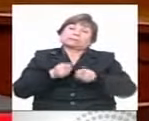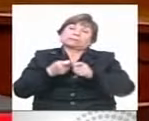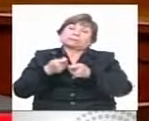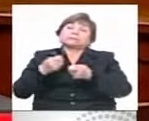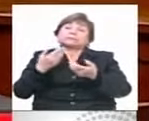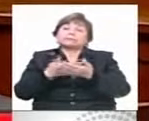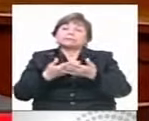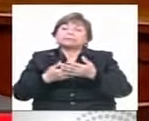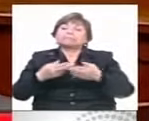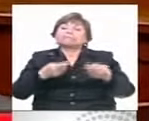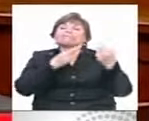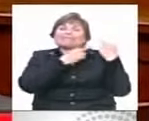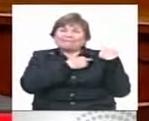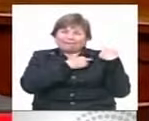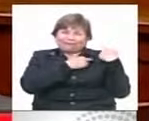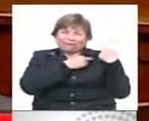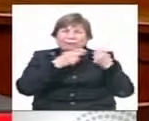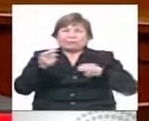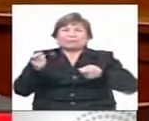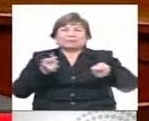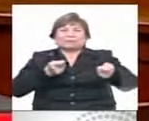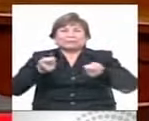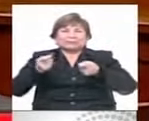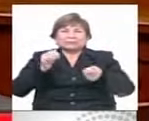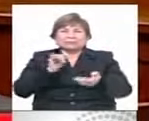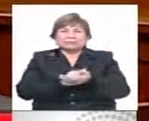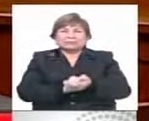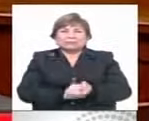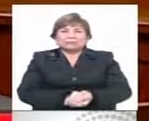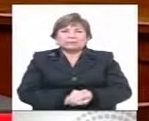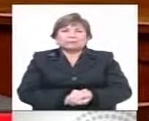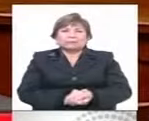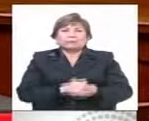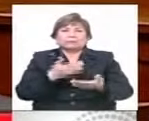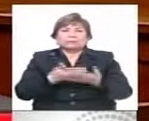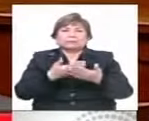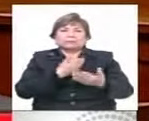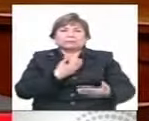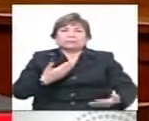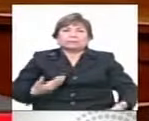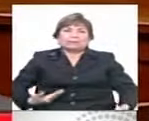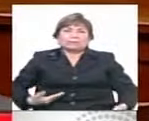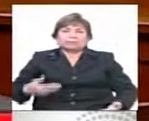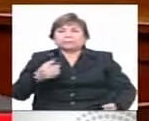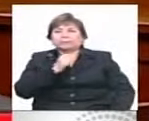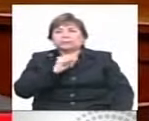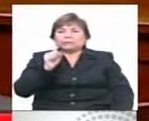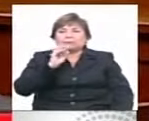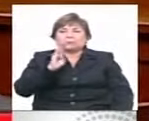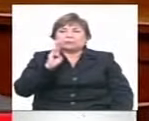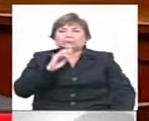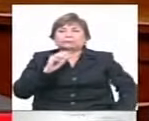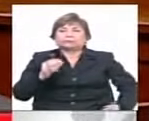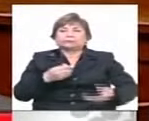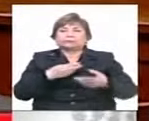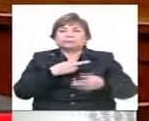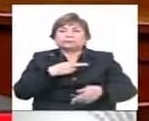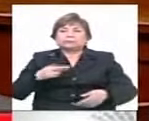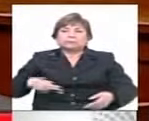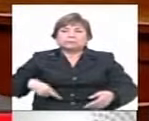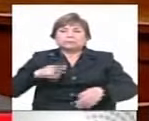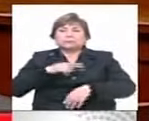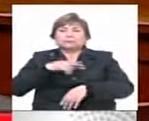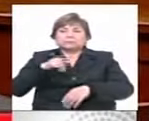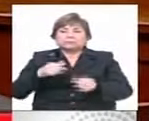Rural, se encargará de ejecutar y supervisar políticas articuladas por los gobiernos subnacionales en los diversos territorios de